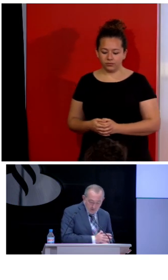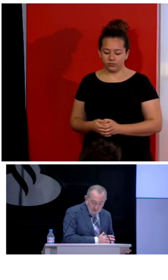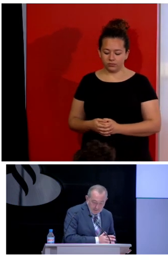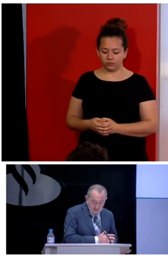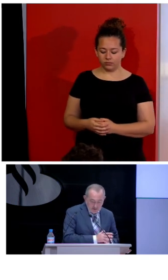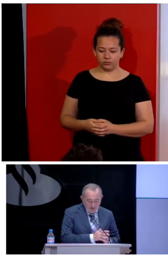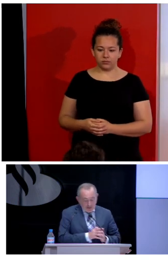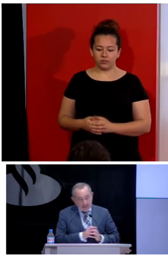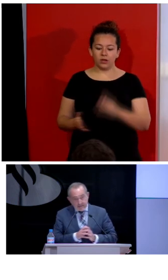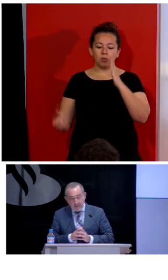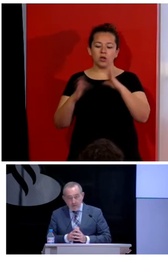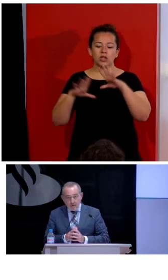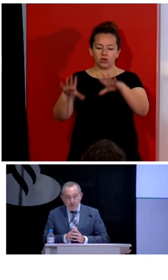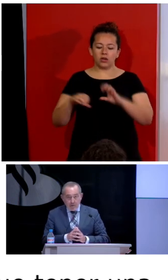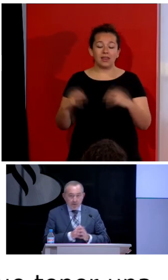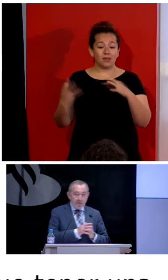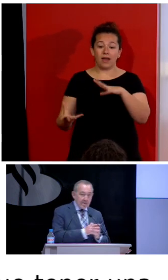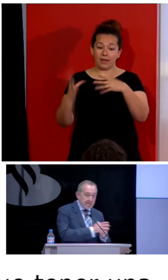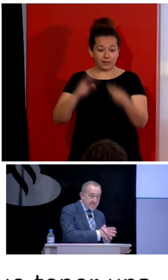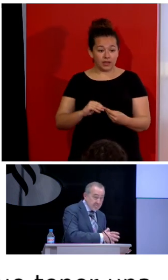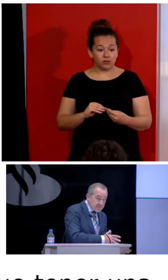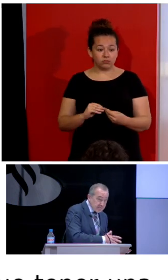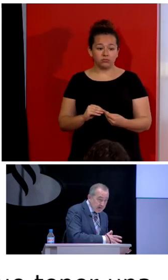Proceso de acogida, hay que adaptarlo.